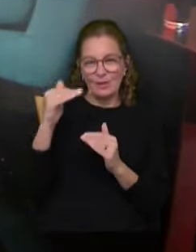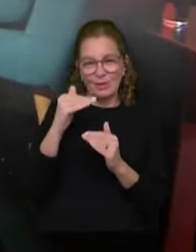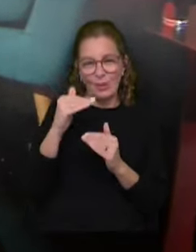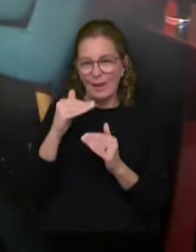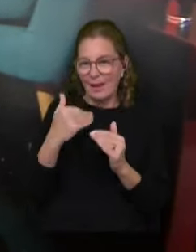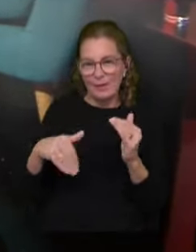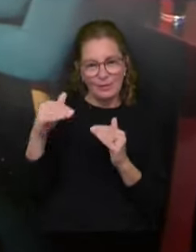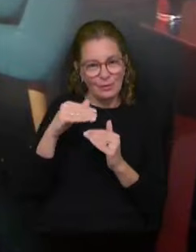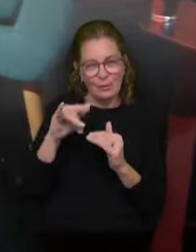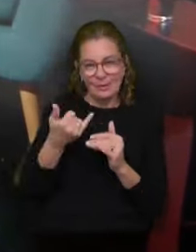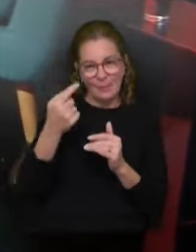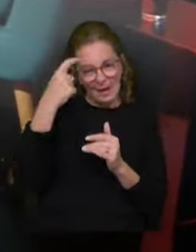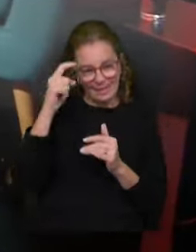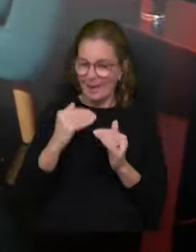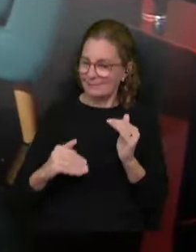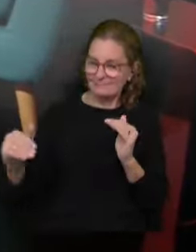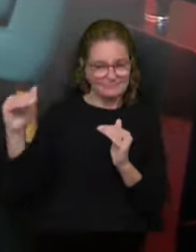No, sí, claro que se piensa. Está muy lenta.